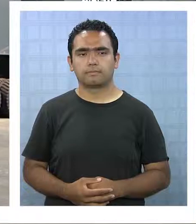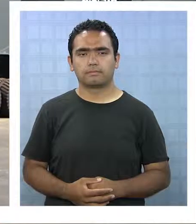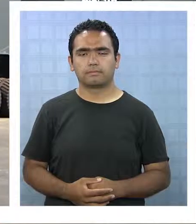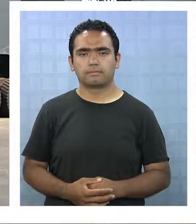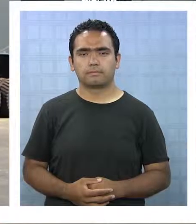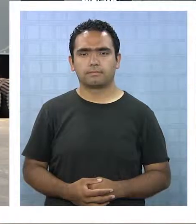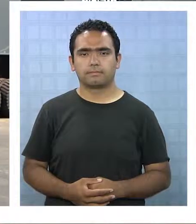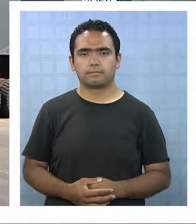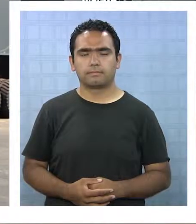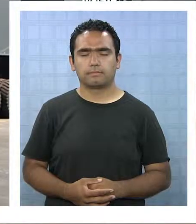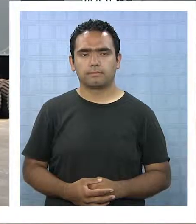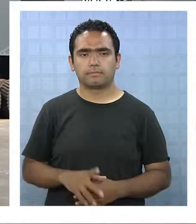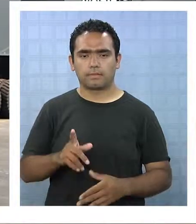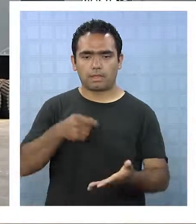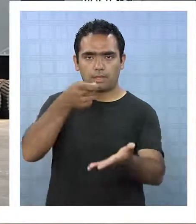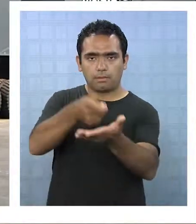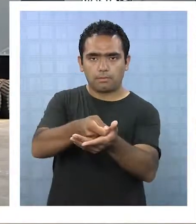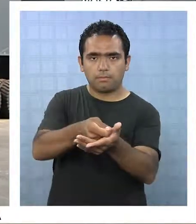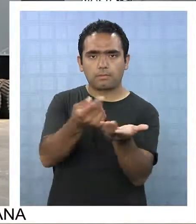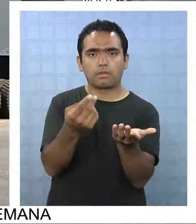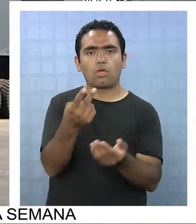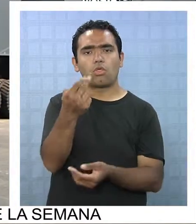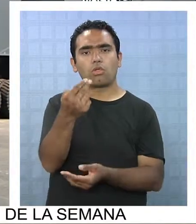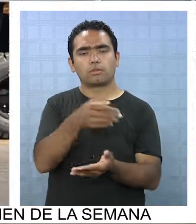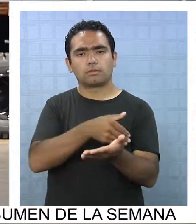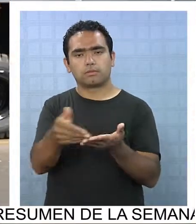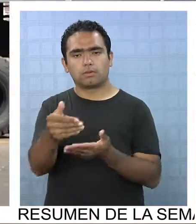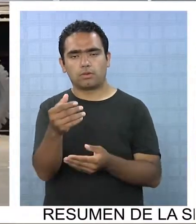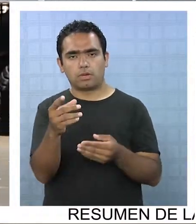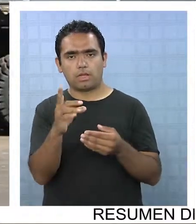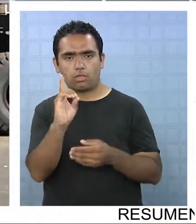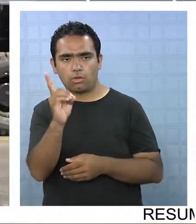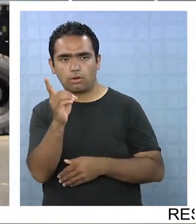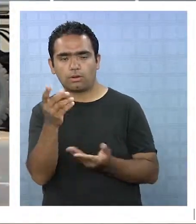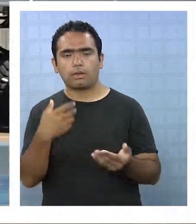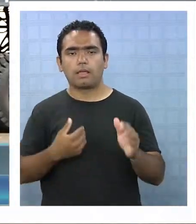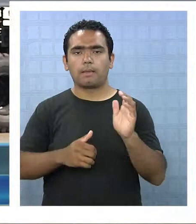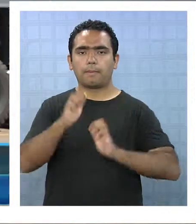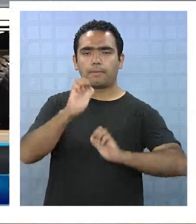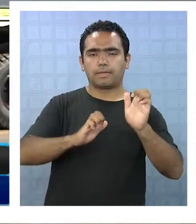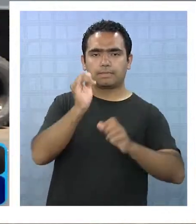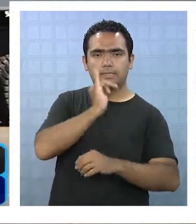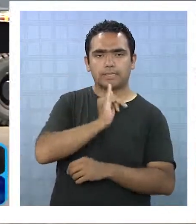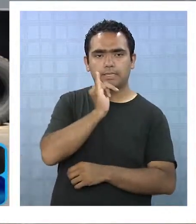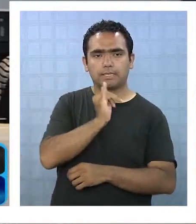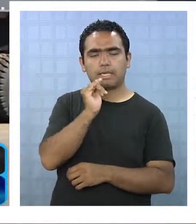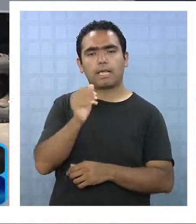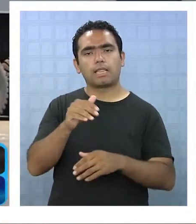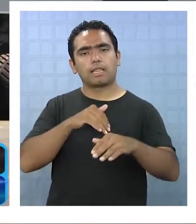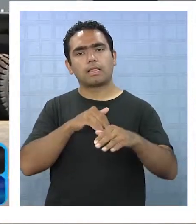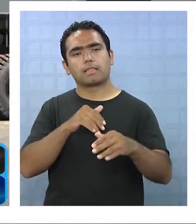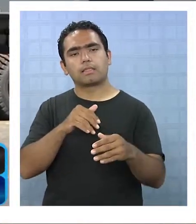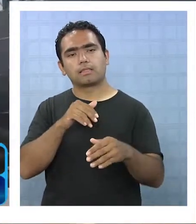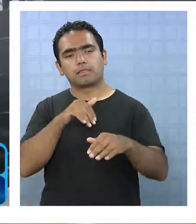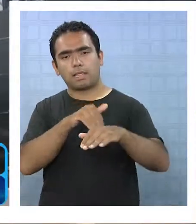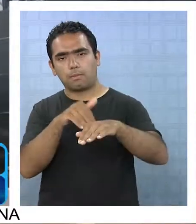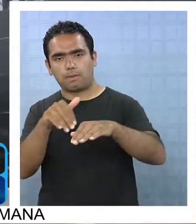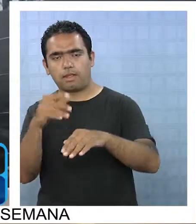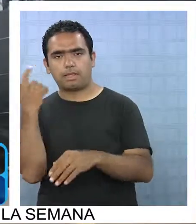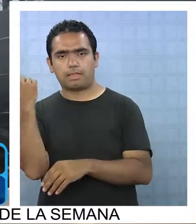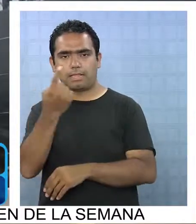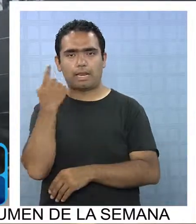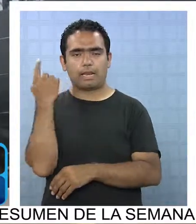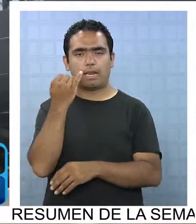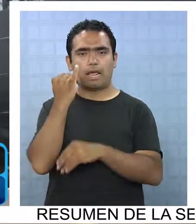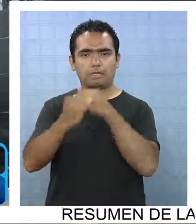Con una inversión inicial de más de 12 millones de dólares, la empresa Iquique Terminal Internacional adquirió dos